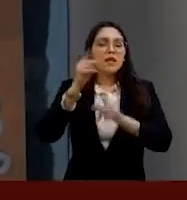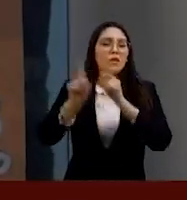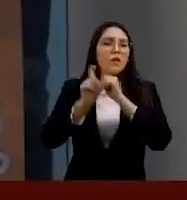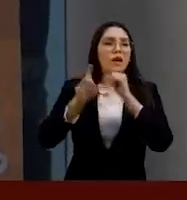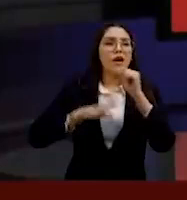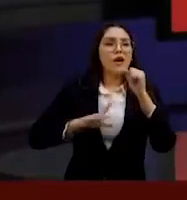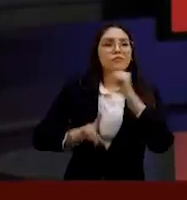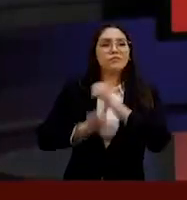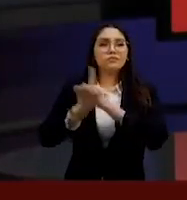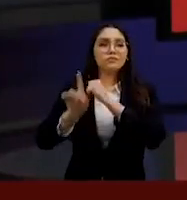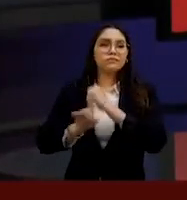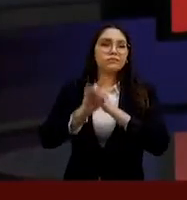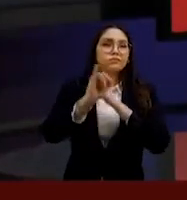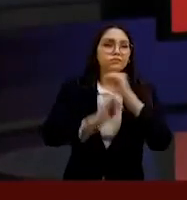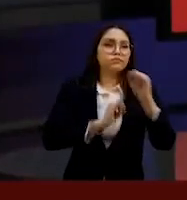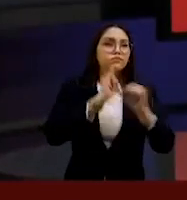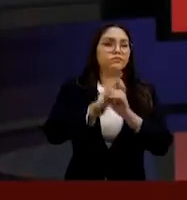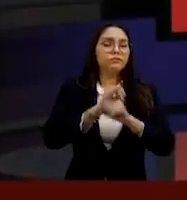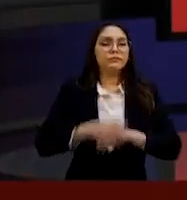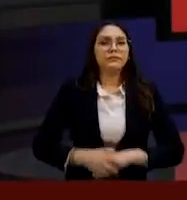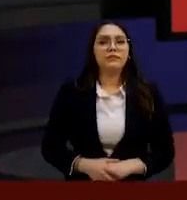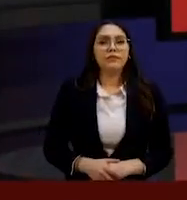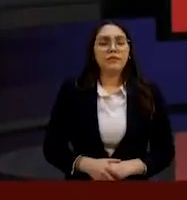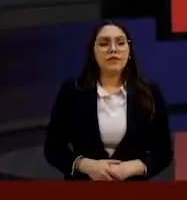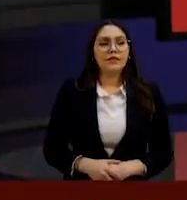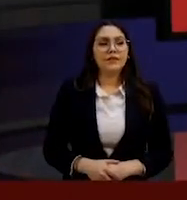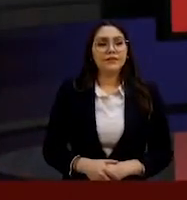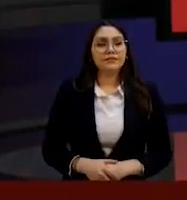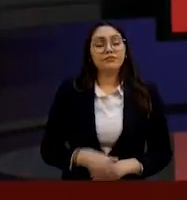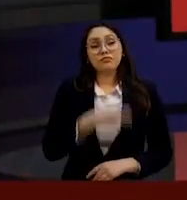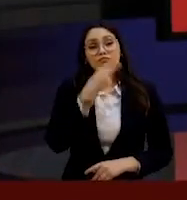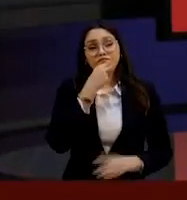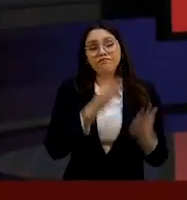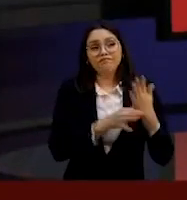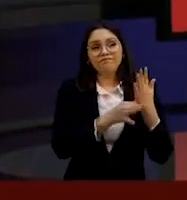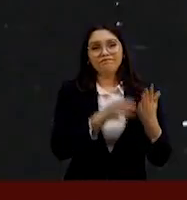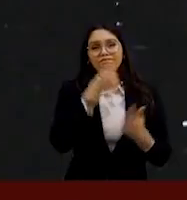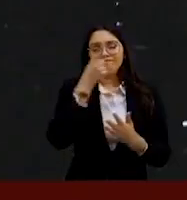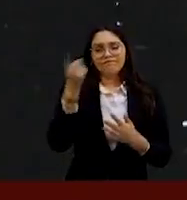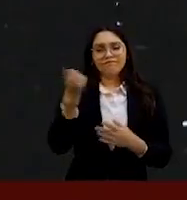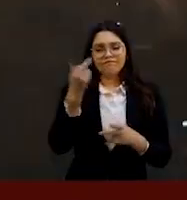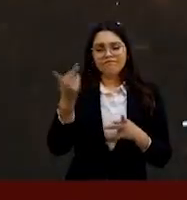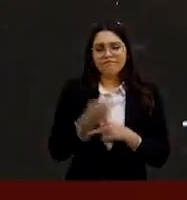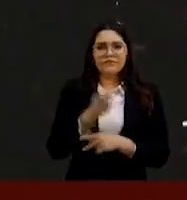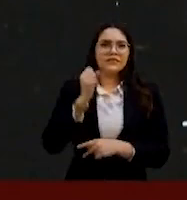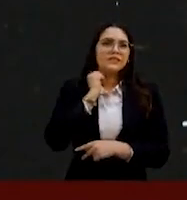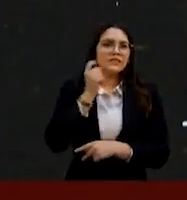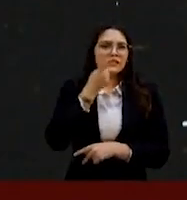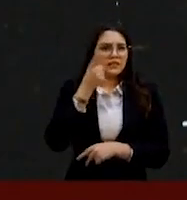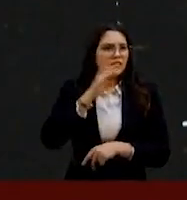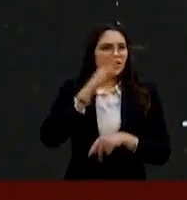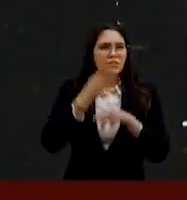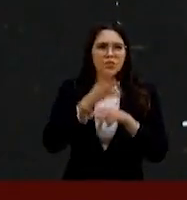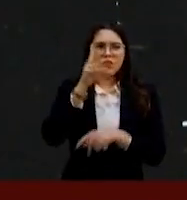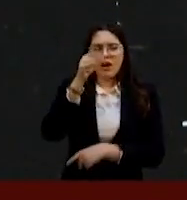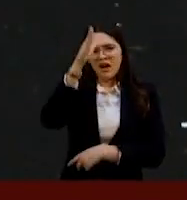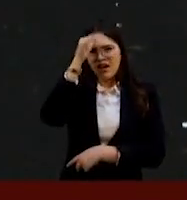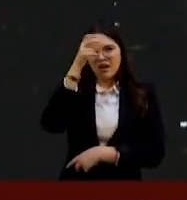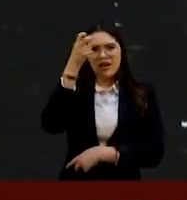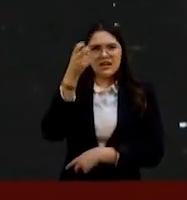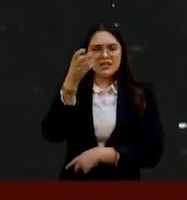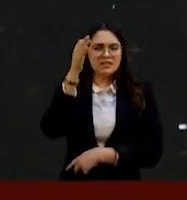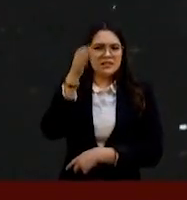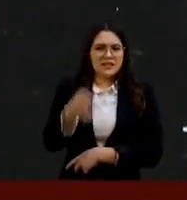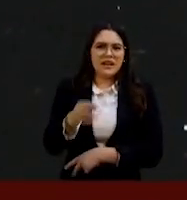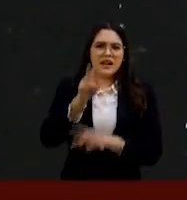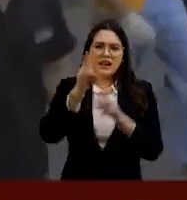internacionales. El senador destacó la postura del Senado para condenar los actos terroristas. Explicó que los principios